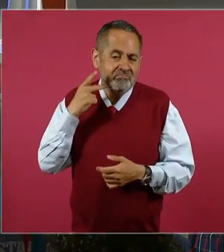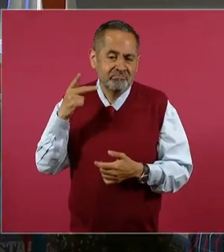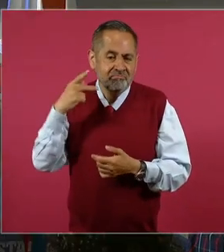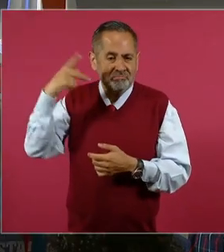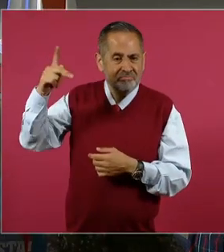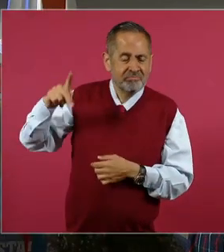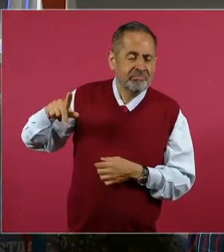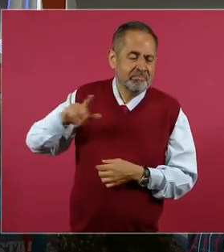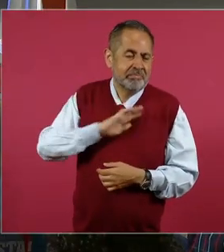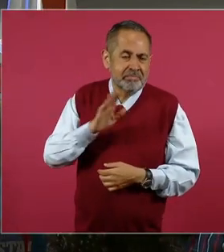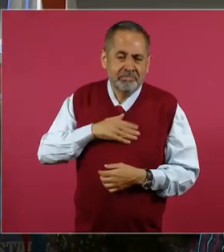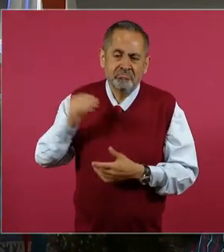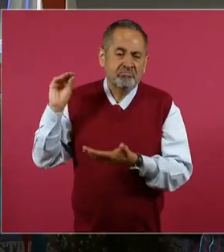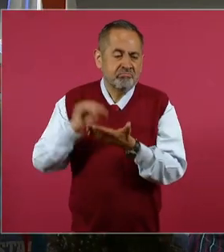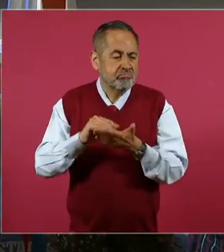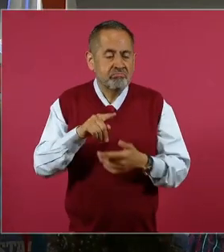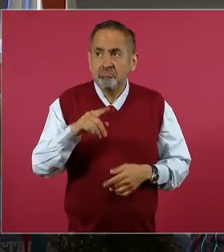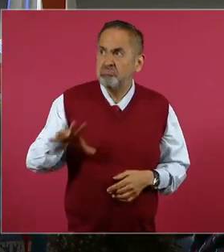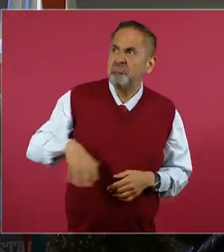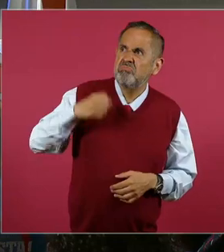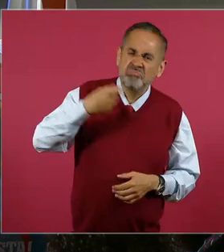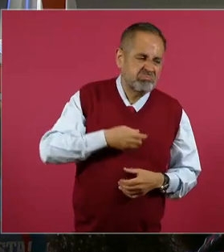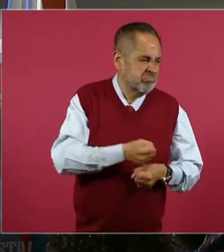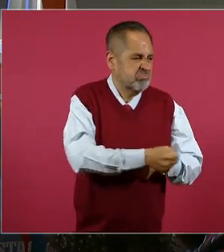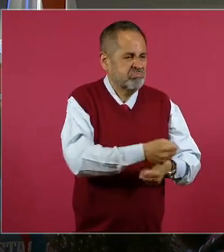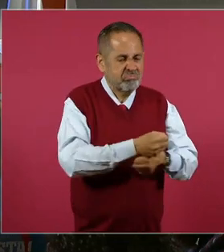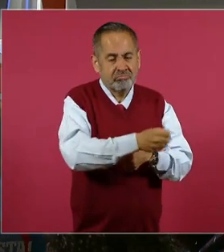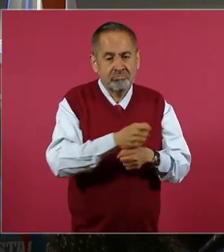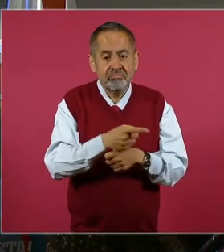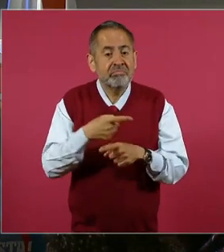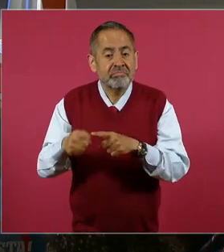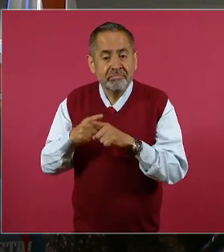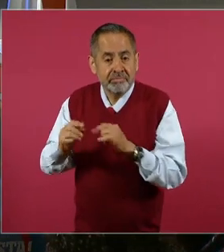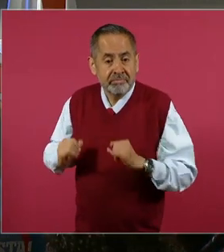Estado. Las instituciones virreinales